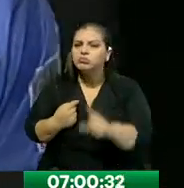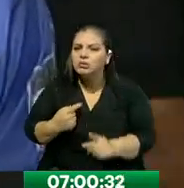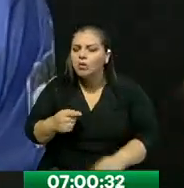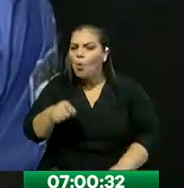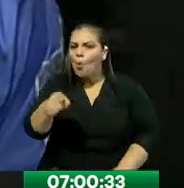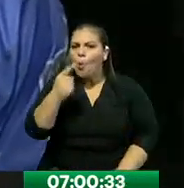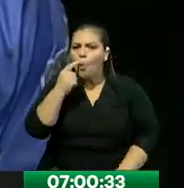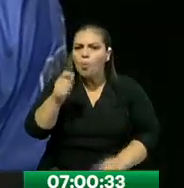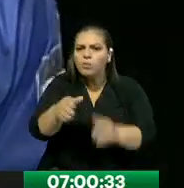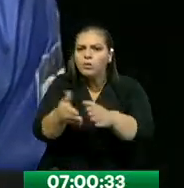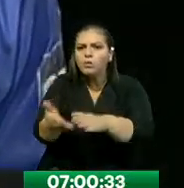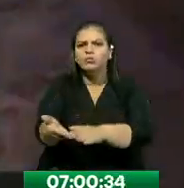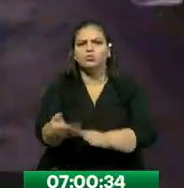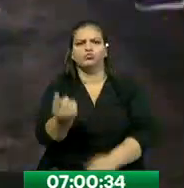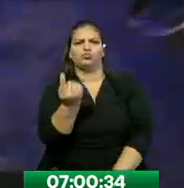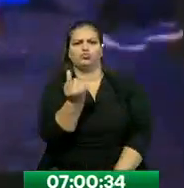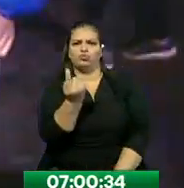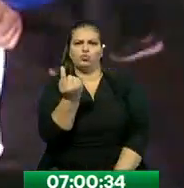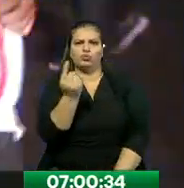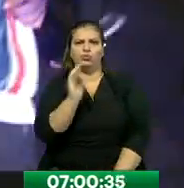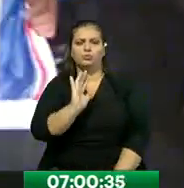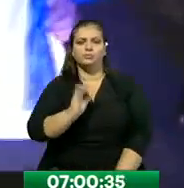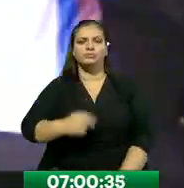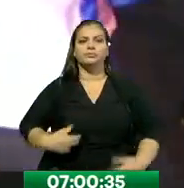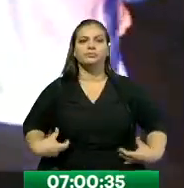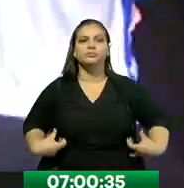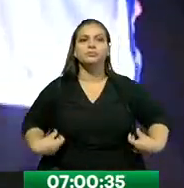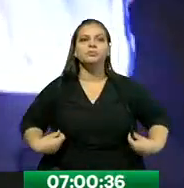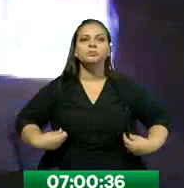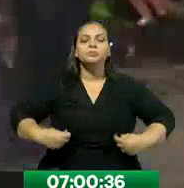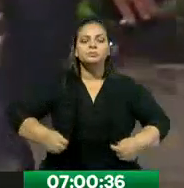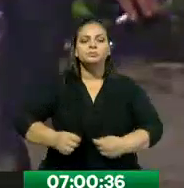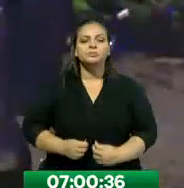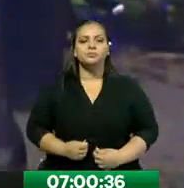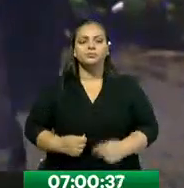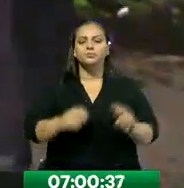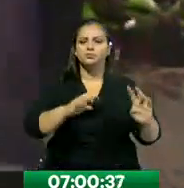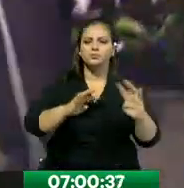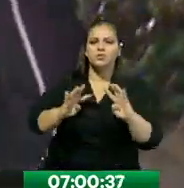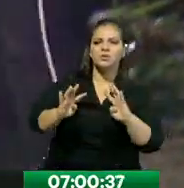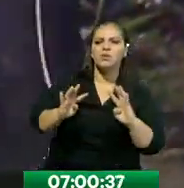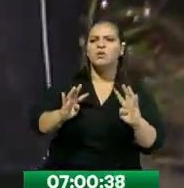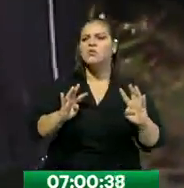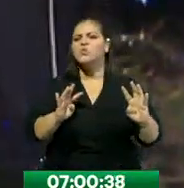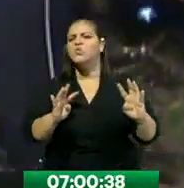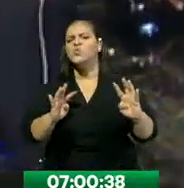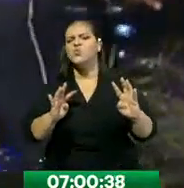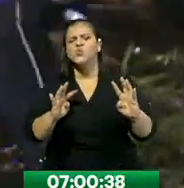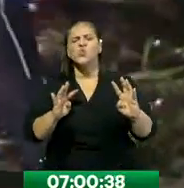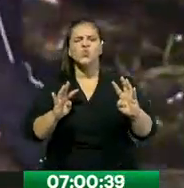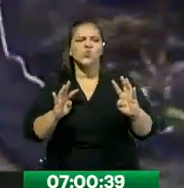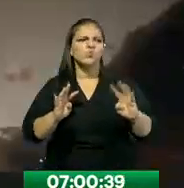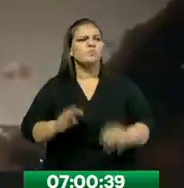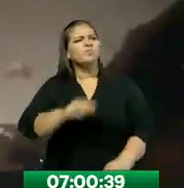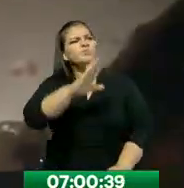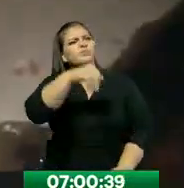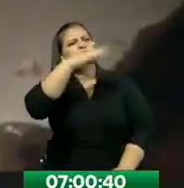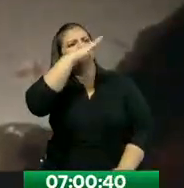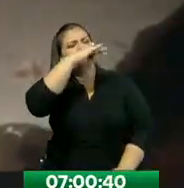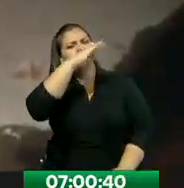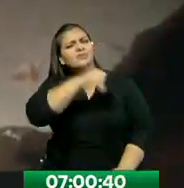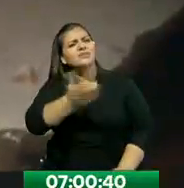nomás la persona que está ahorita fallecida. Por su parte, los moradores del sector denuncian que los accidentes de tránsito